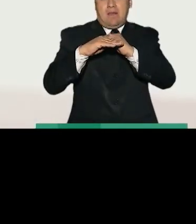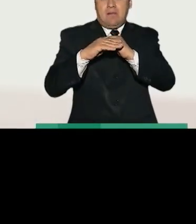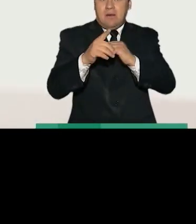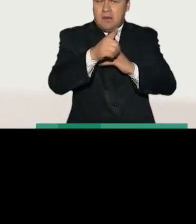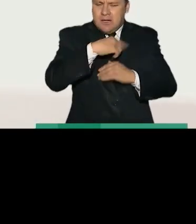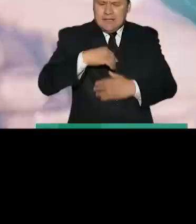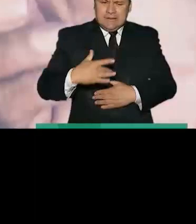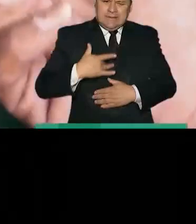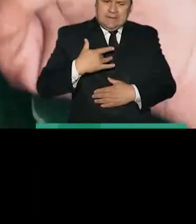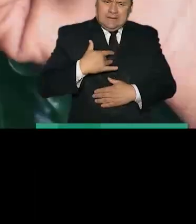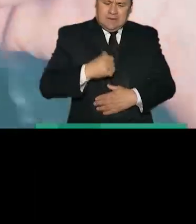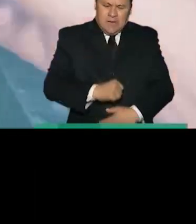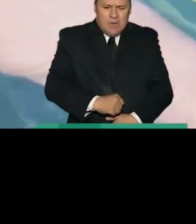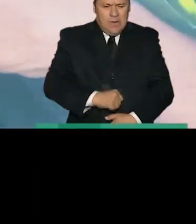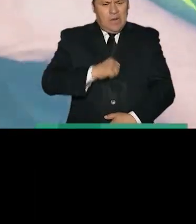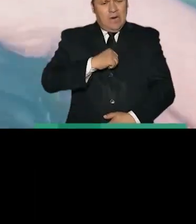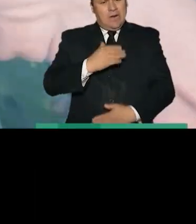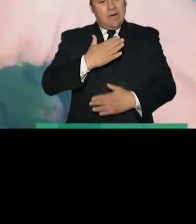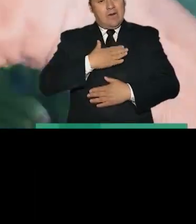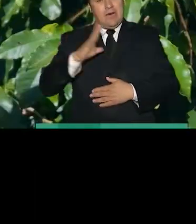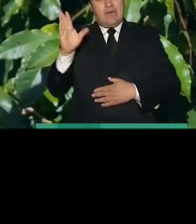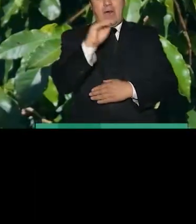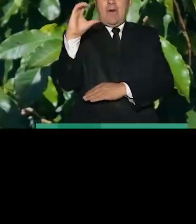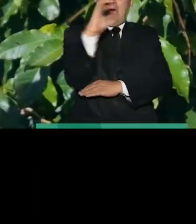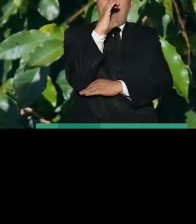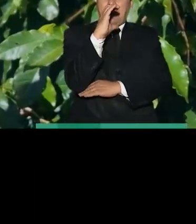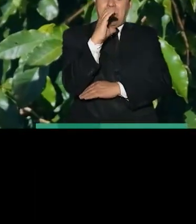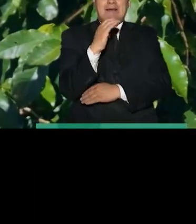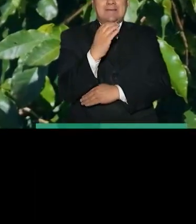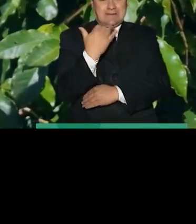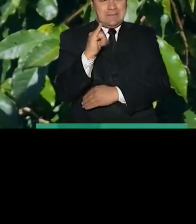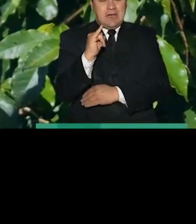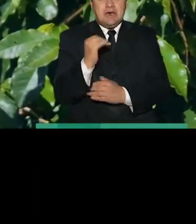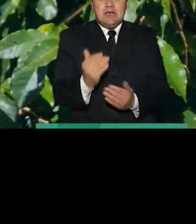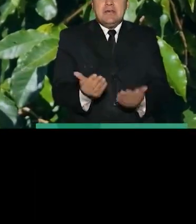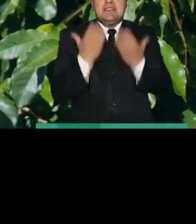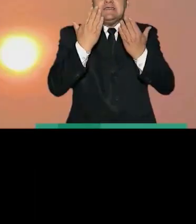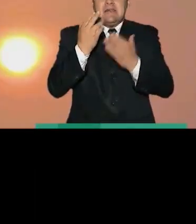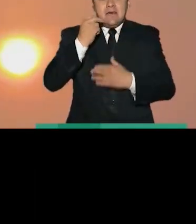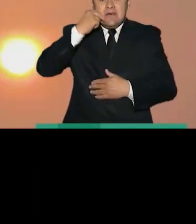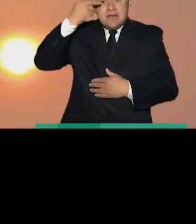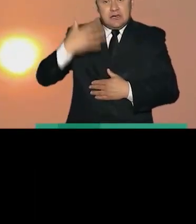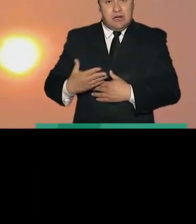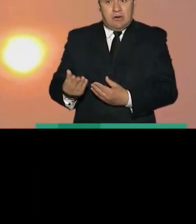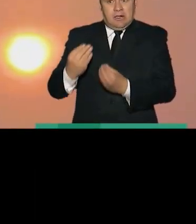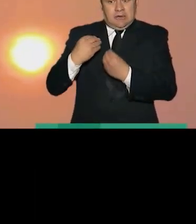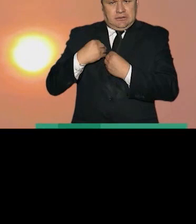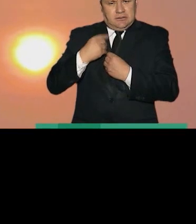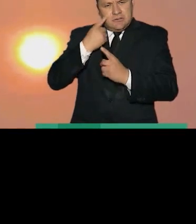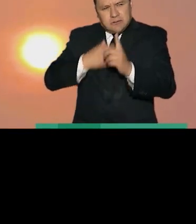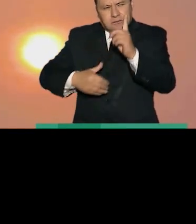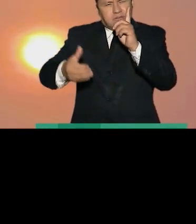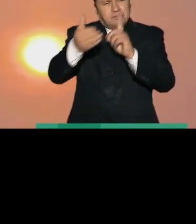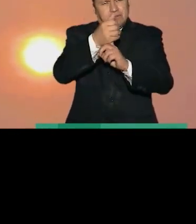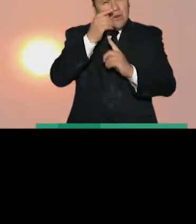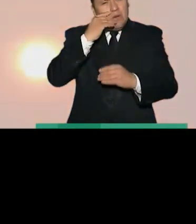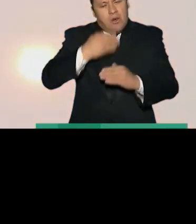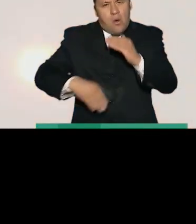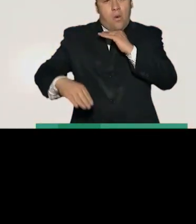podemos sentirnos orgullosos todos los colombianos. Vale aún más hacer historia si con ella también conseguimos ser más justos.